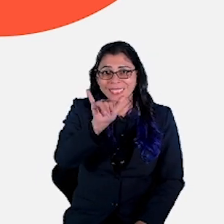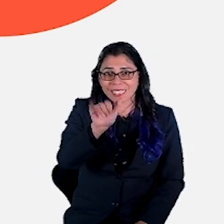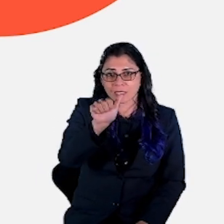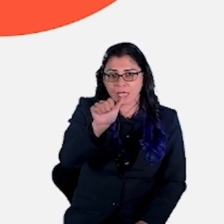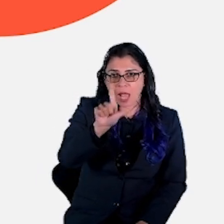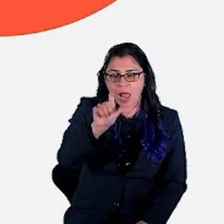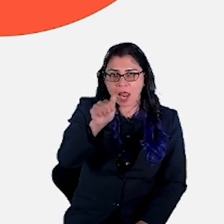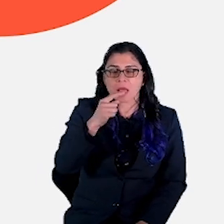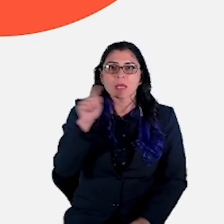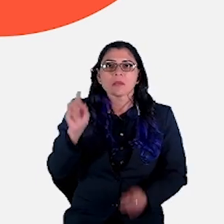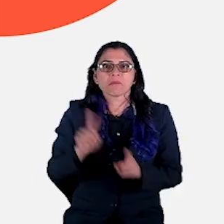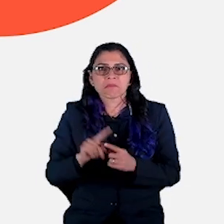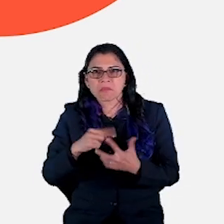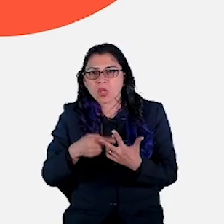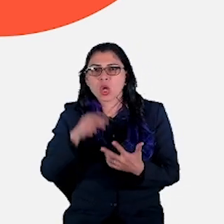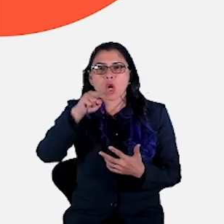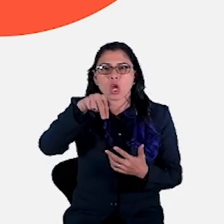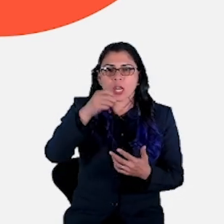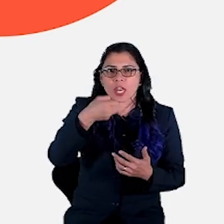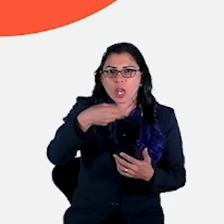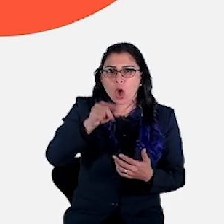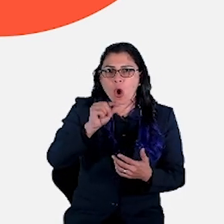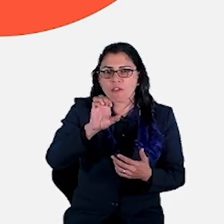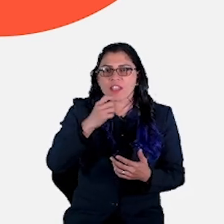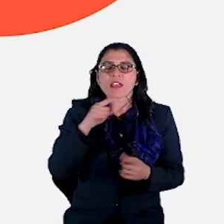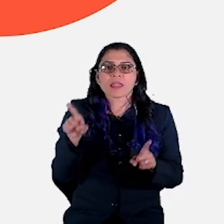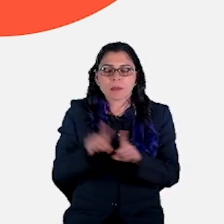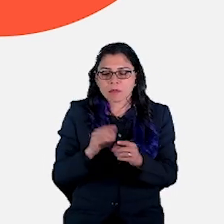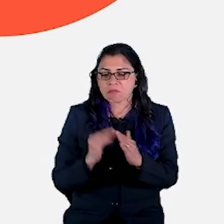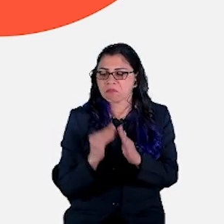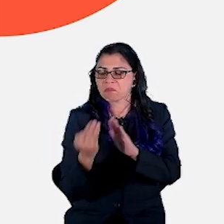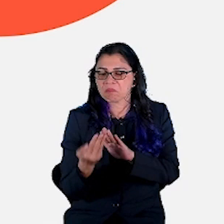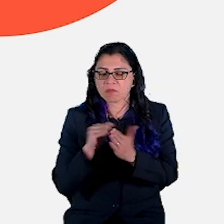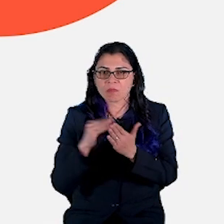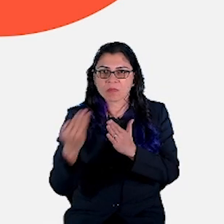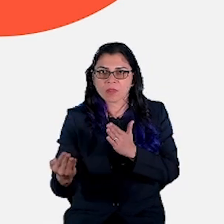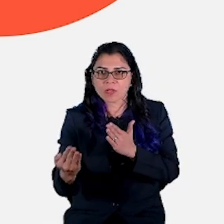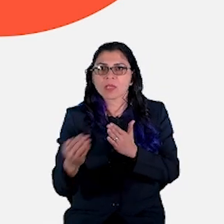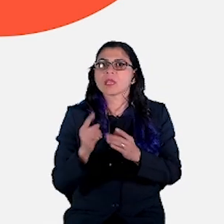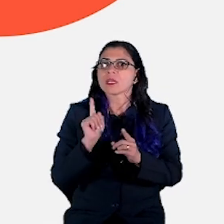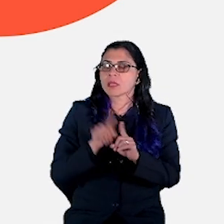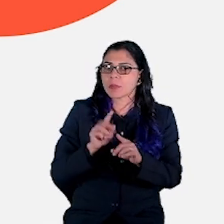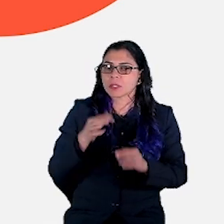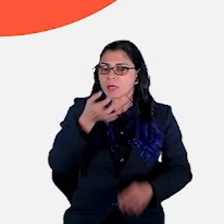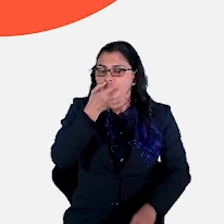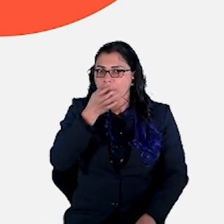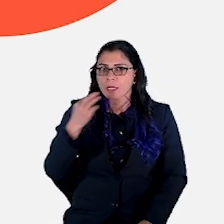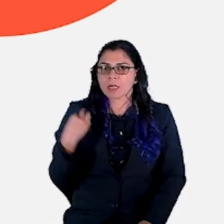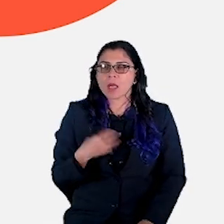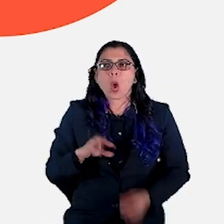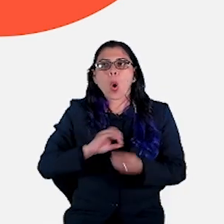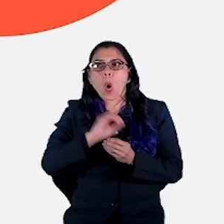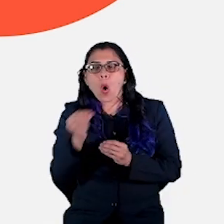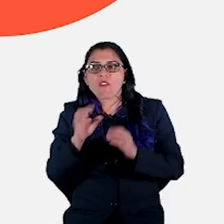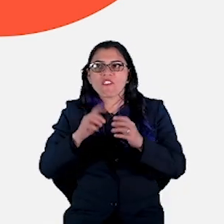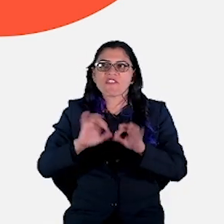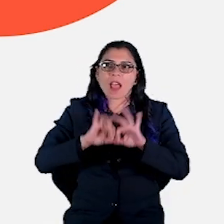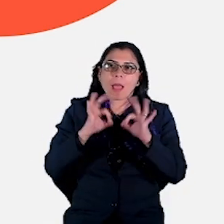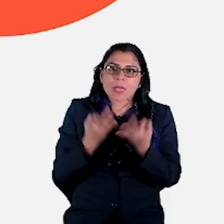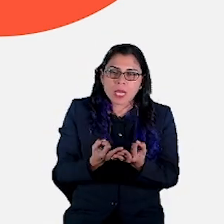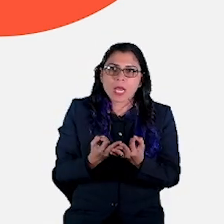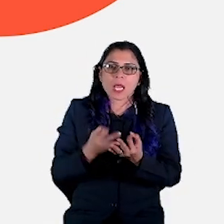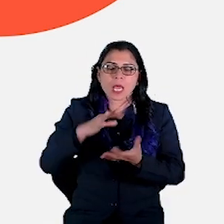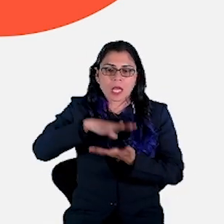gran Crisol de razas que tiene Panamá donde tu vecino igual puede ser un descendiente de familia China un